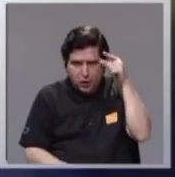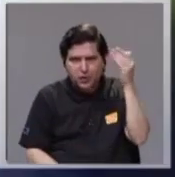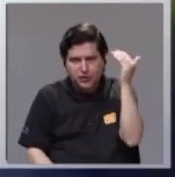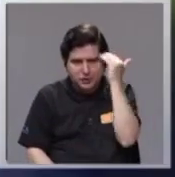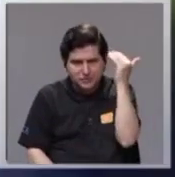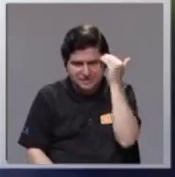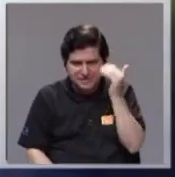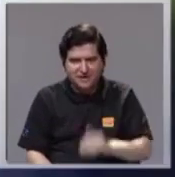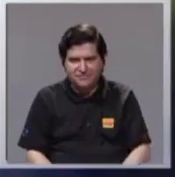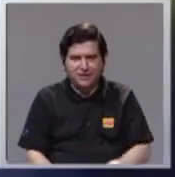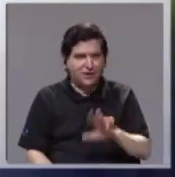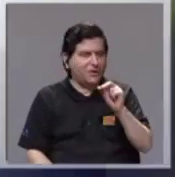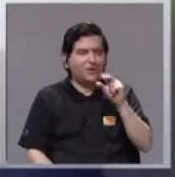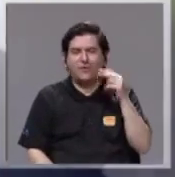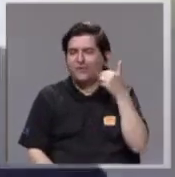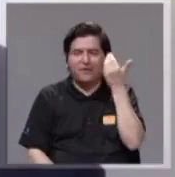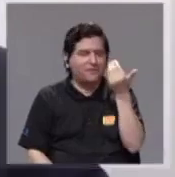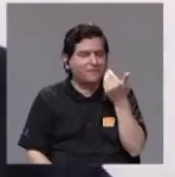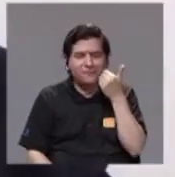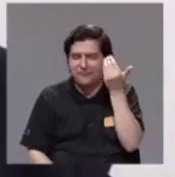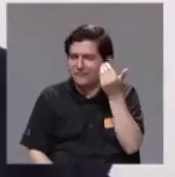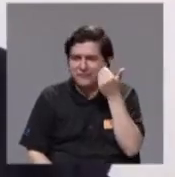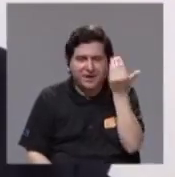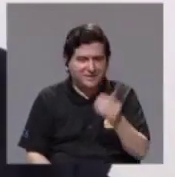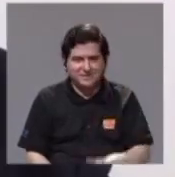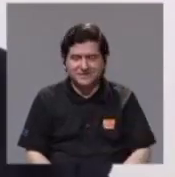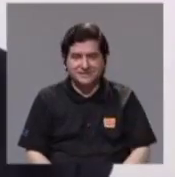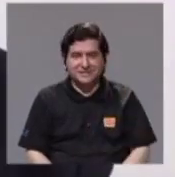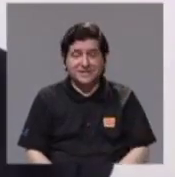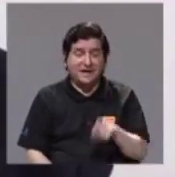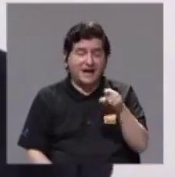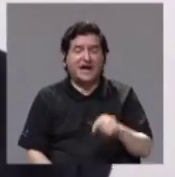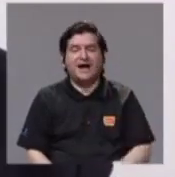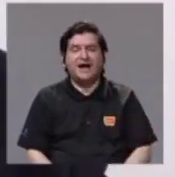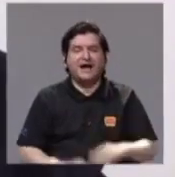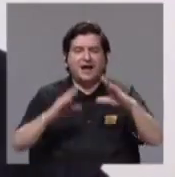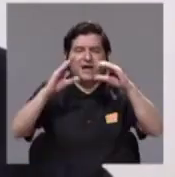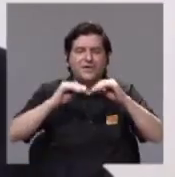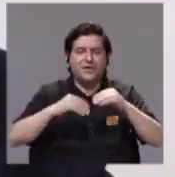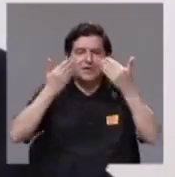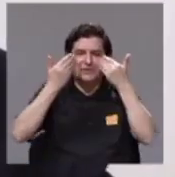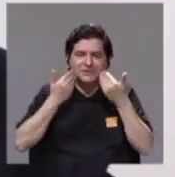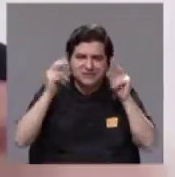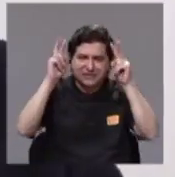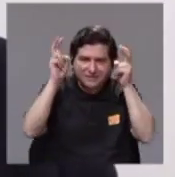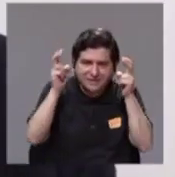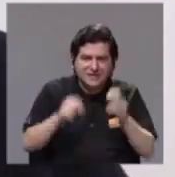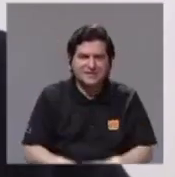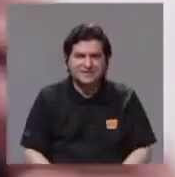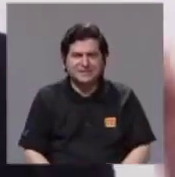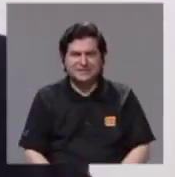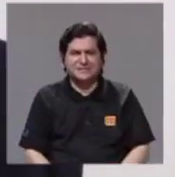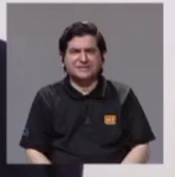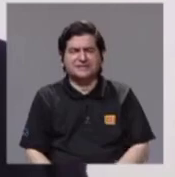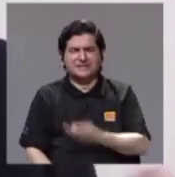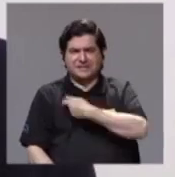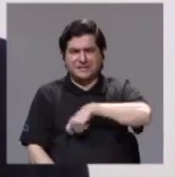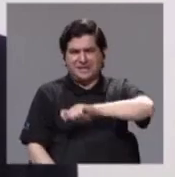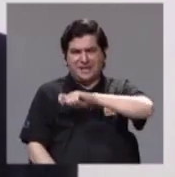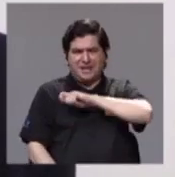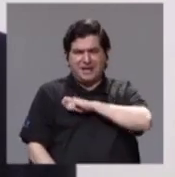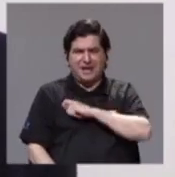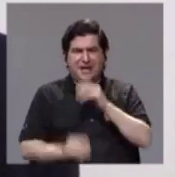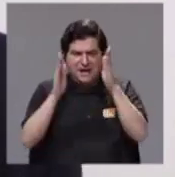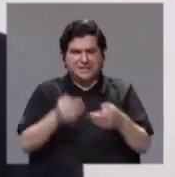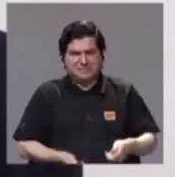evidentemente, conocemos que no fue tan fácil, que hubo la Noche Triste, los españoles fueron expulsados